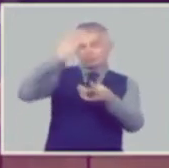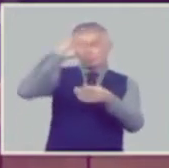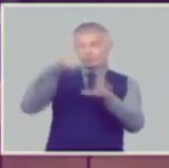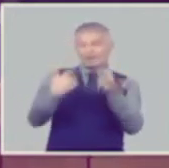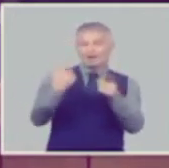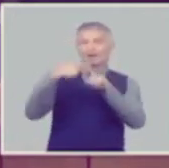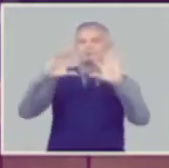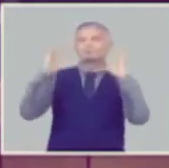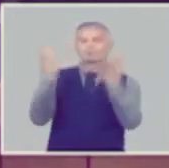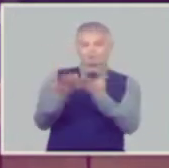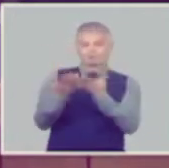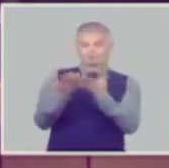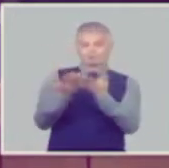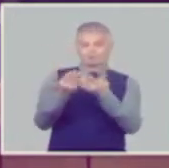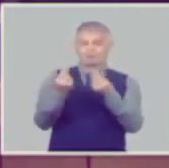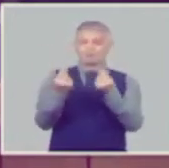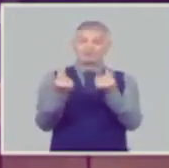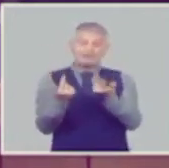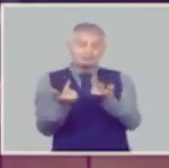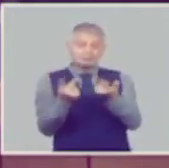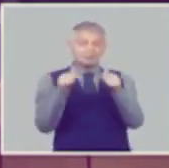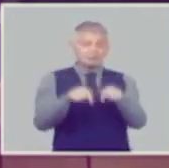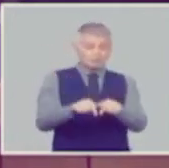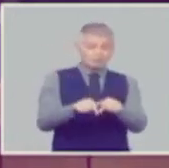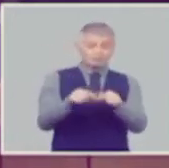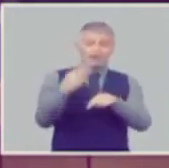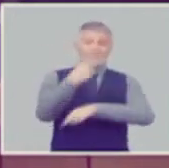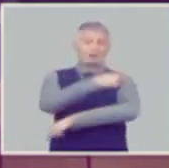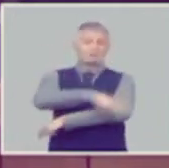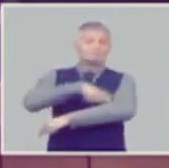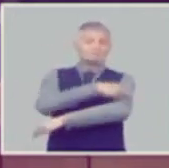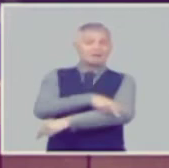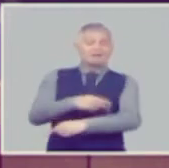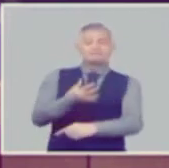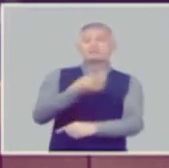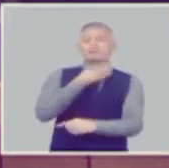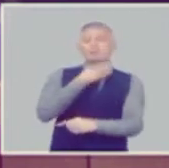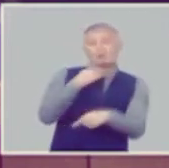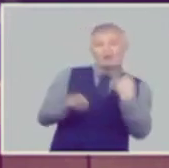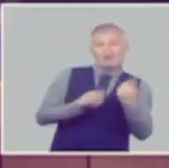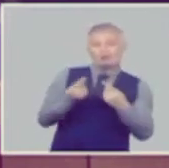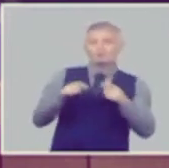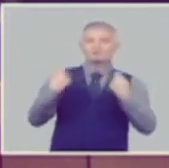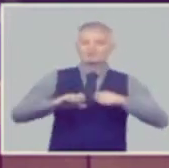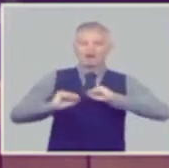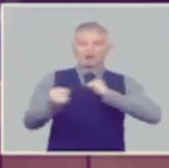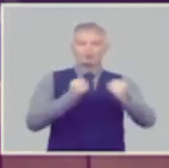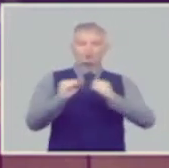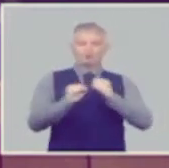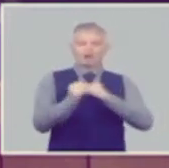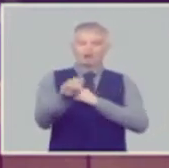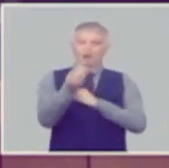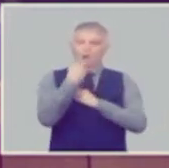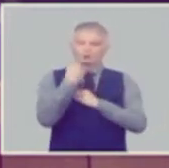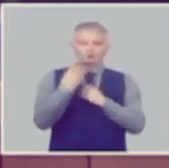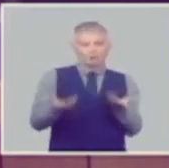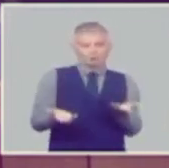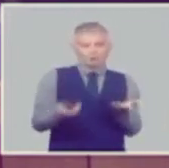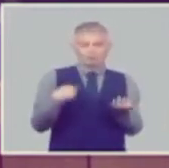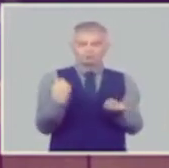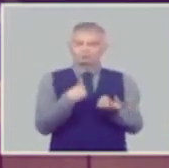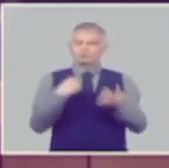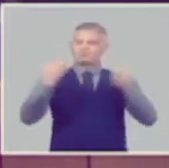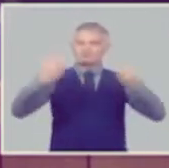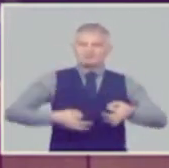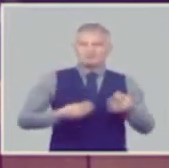el acceso a los combustibles obligan a los países de menor desarrollo a ajustar sus consumos. Lo que sí podemos afirmar